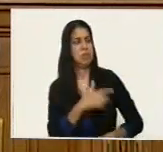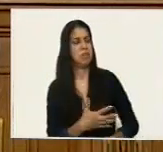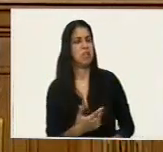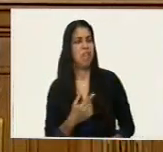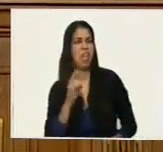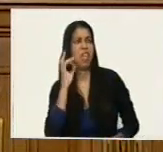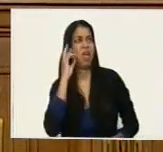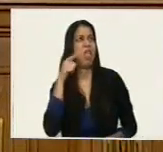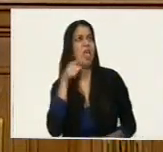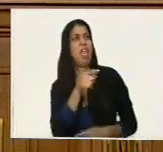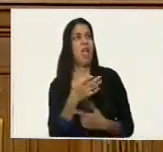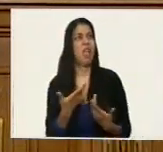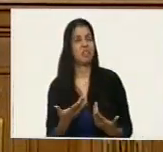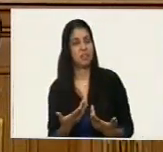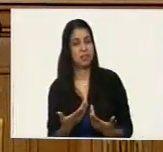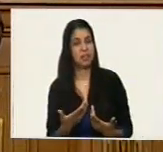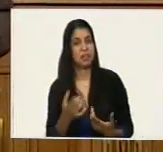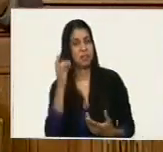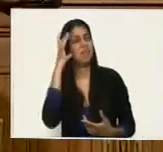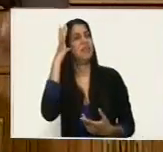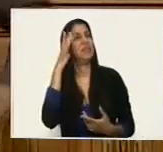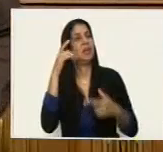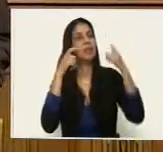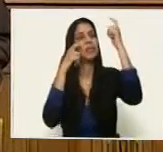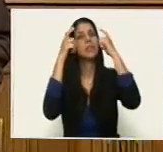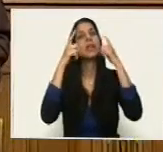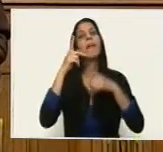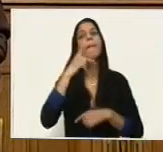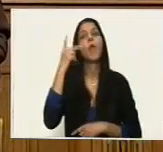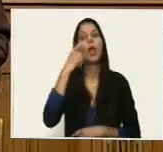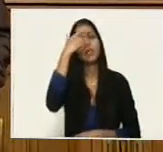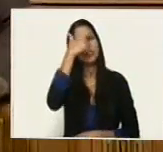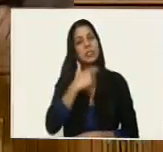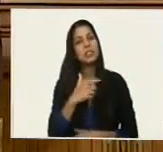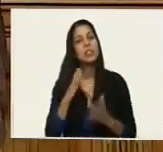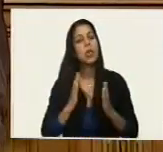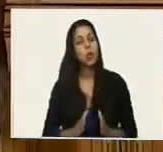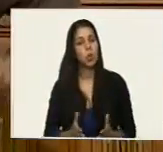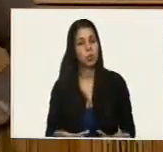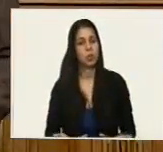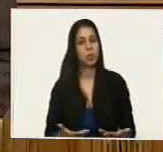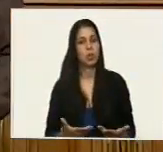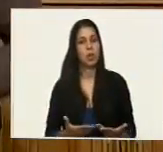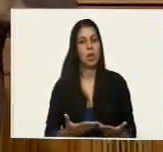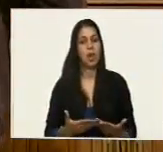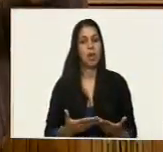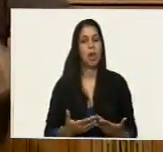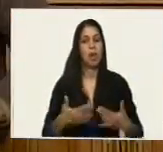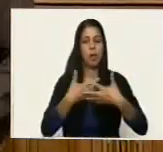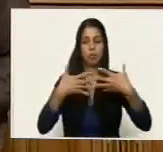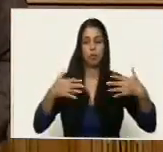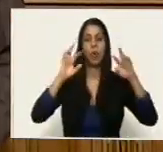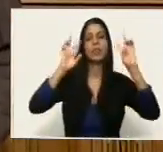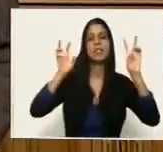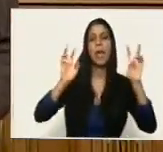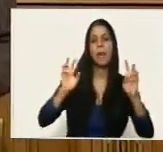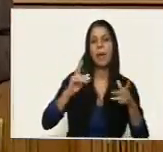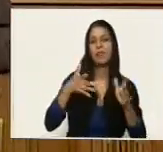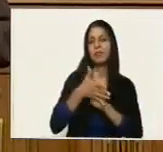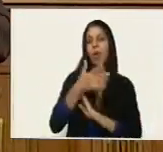esto. Chávez lo dijo como político, en un contexto geopolítico y en una época